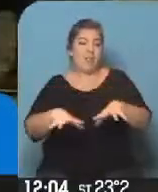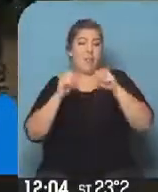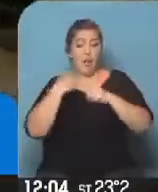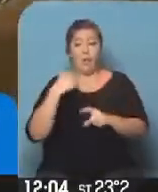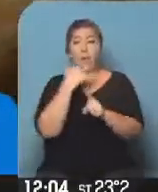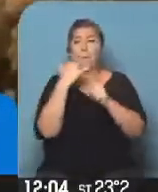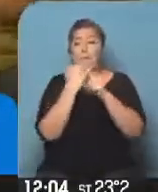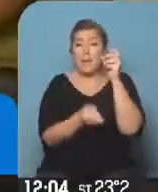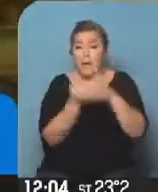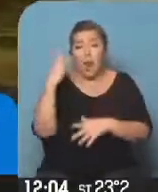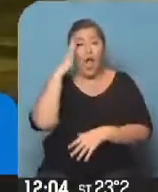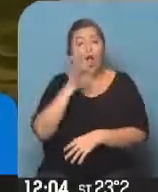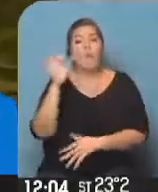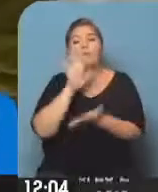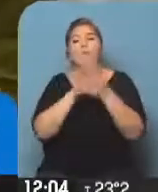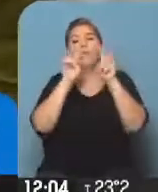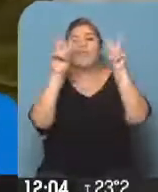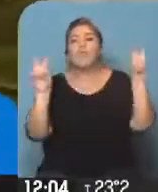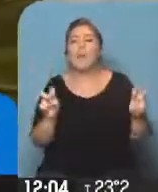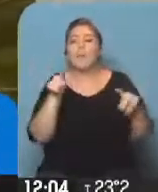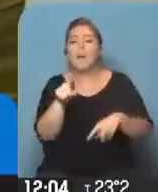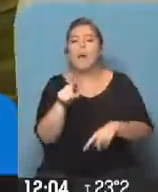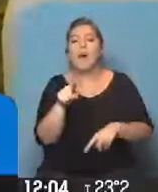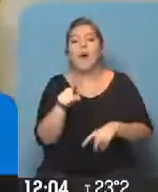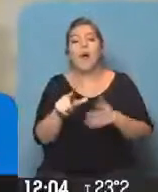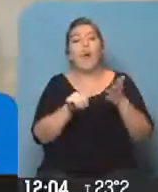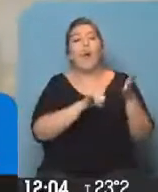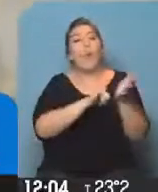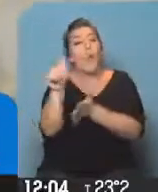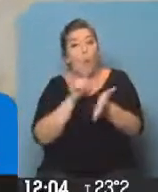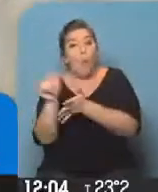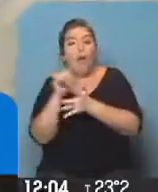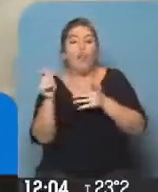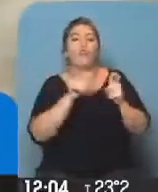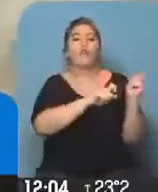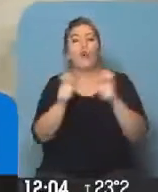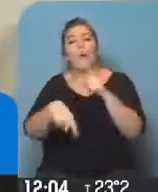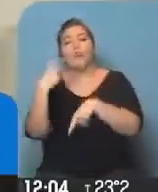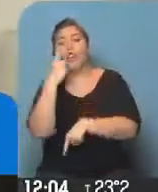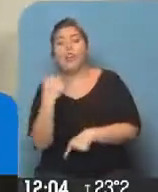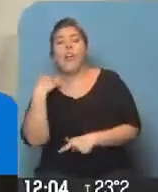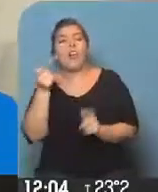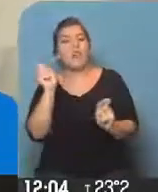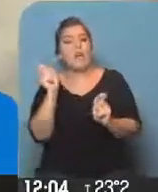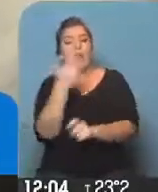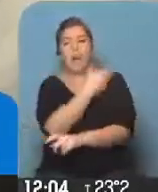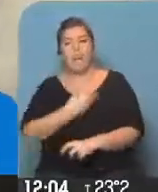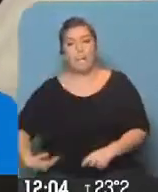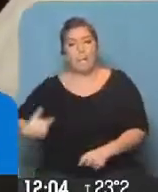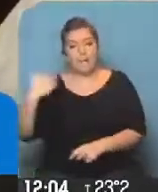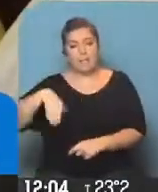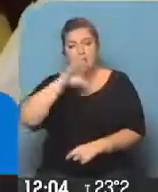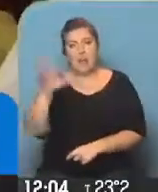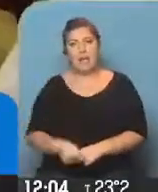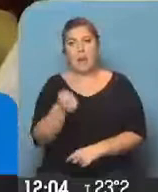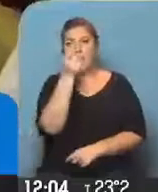que opinaba sobre este tema de los vuelos reprogramados y también cancelados era el propio presidente de la República, Mauricio